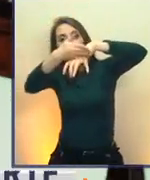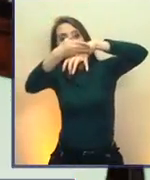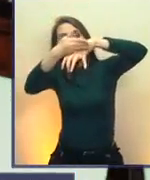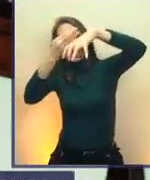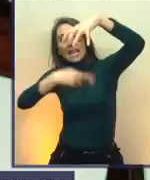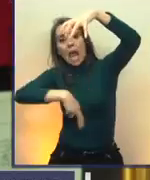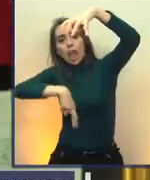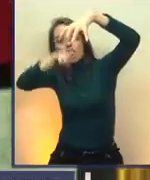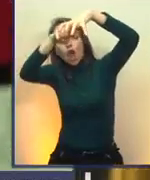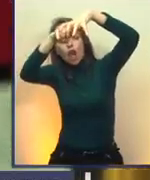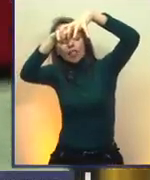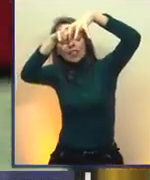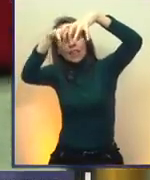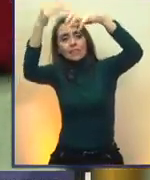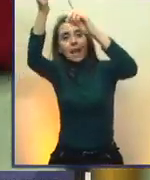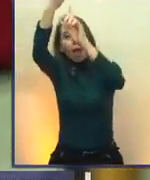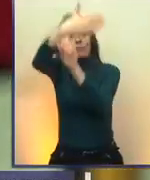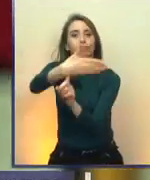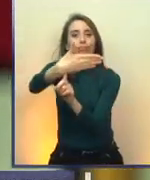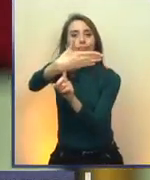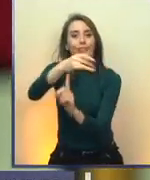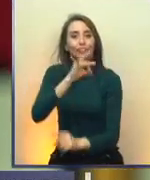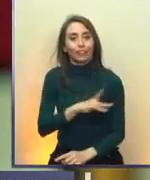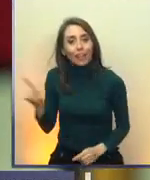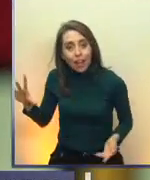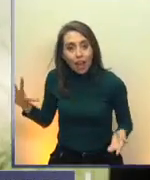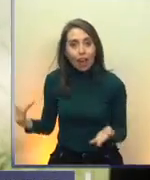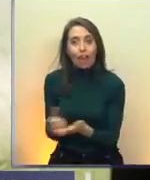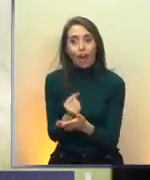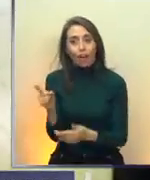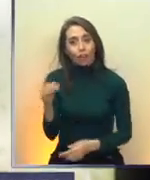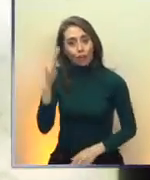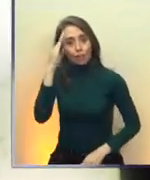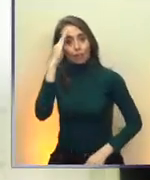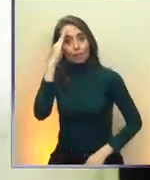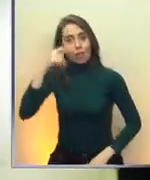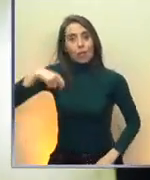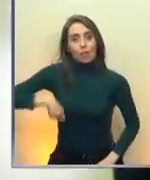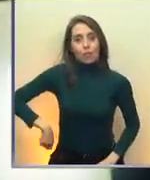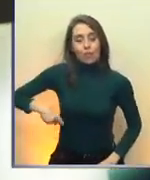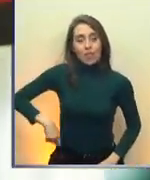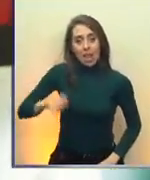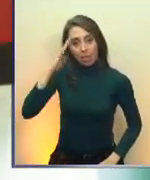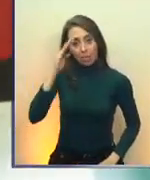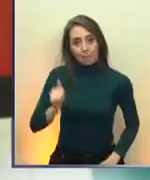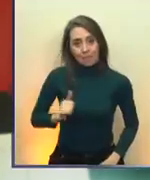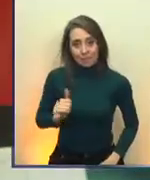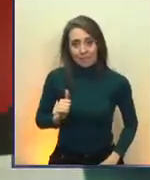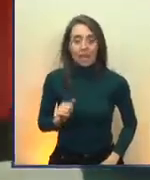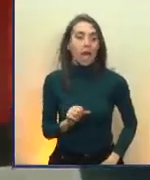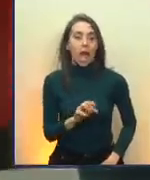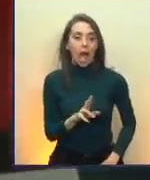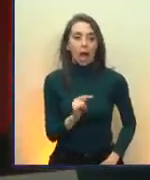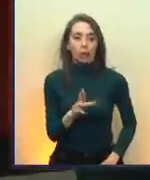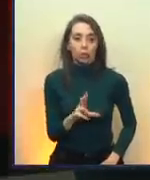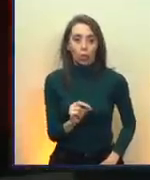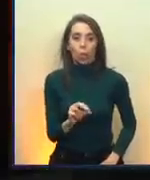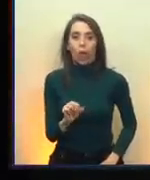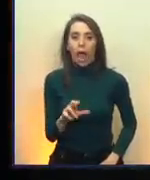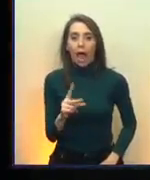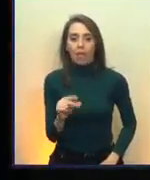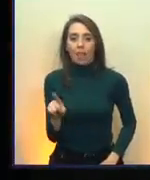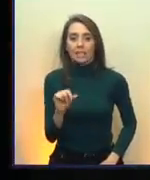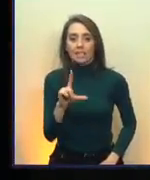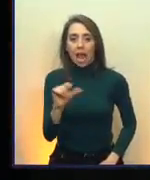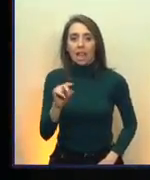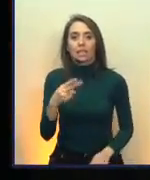norte del mundo. Con su hazaña, el hoy brigadier en retiro del ejército, Arturo Aranda Salazar, logró escribir